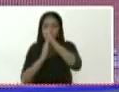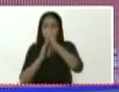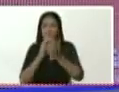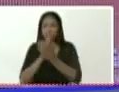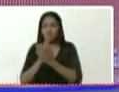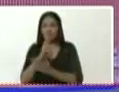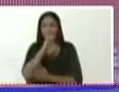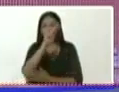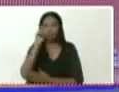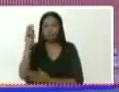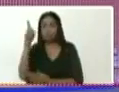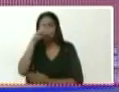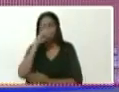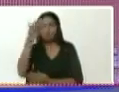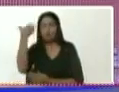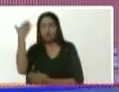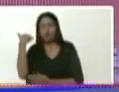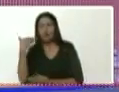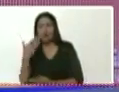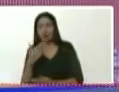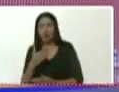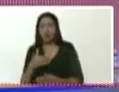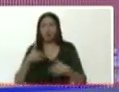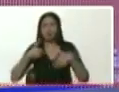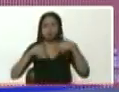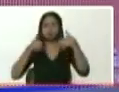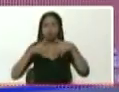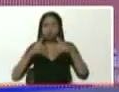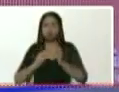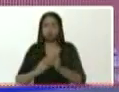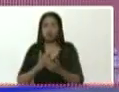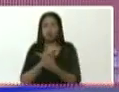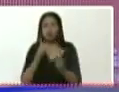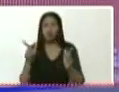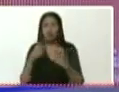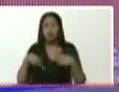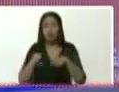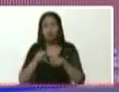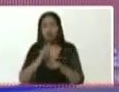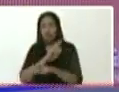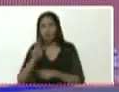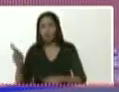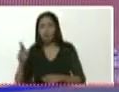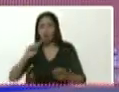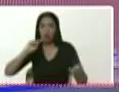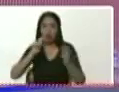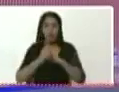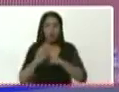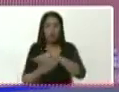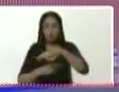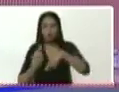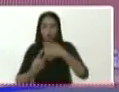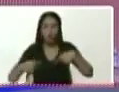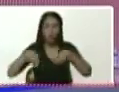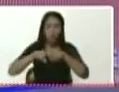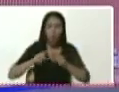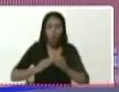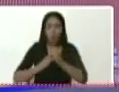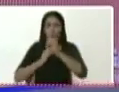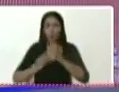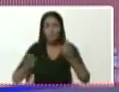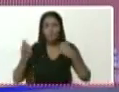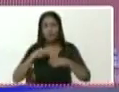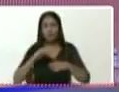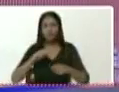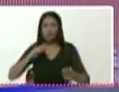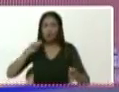hace 200 años el Ejército Libertador. A la vanguardia de la República, del pueblo, de los cambios revolucionarios. A la vanguardia de